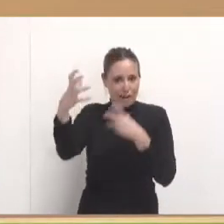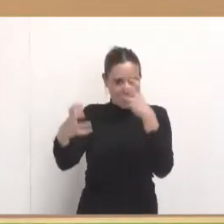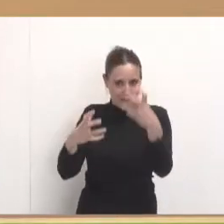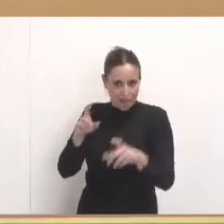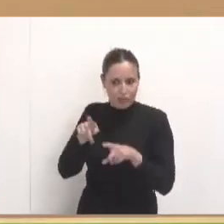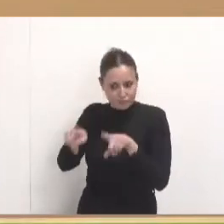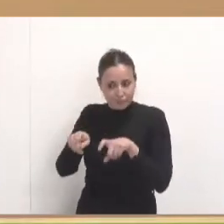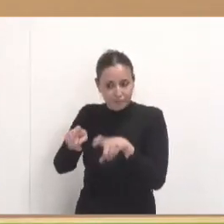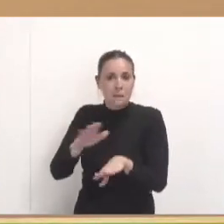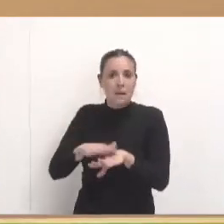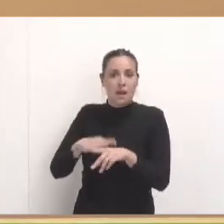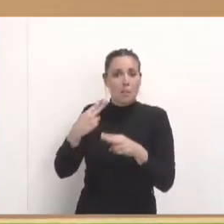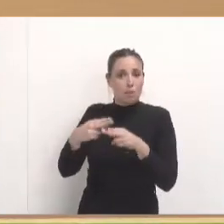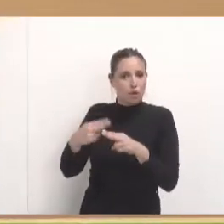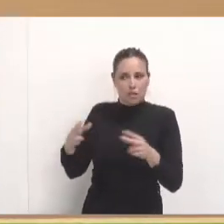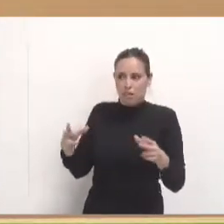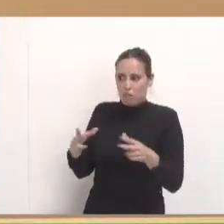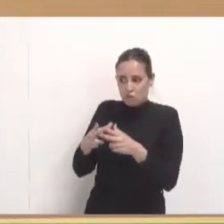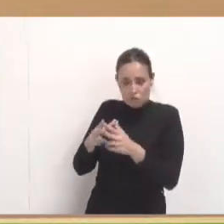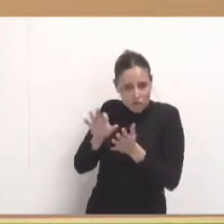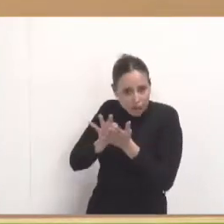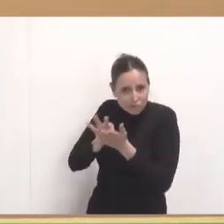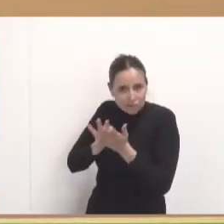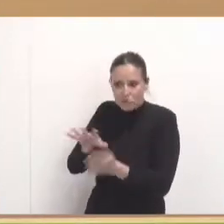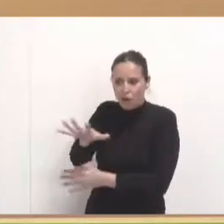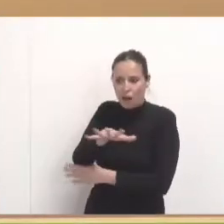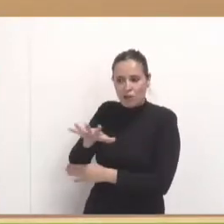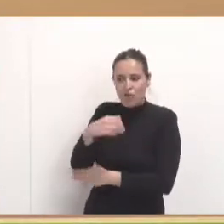políticas de empleo y de servicios sociales en la zona.